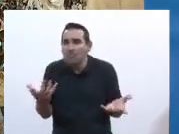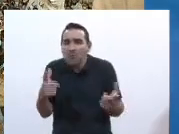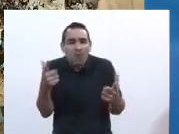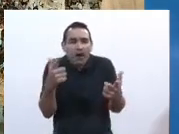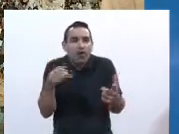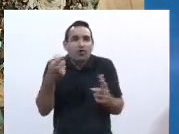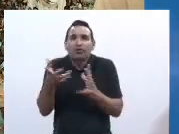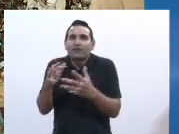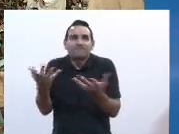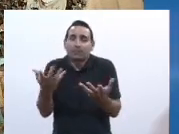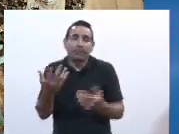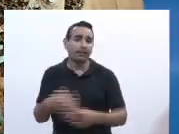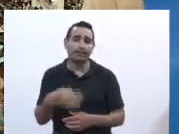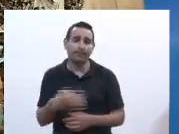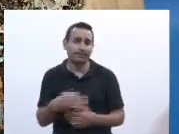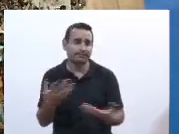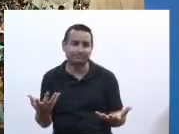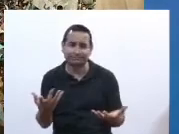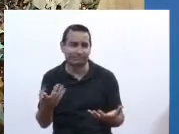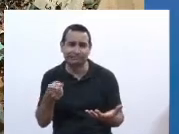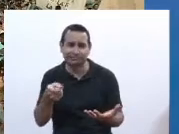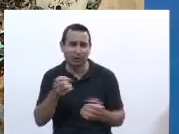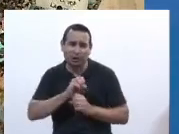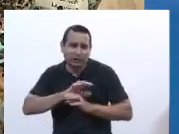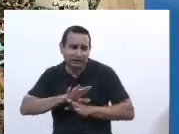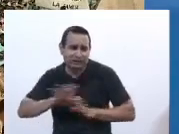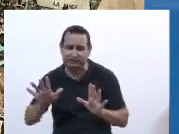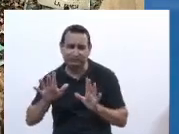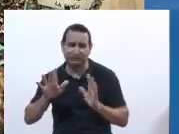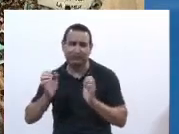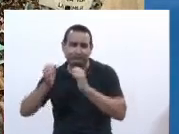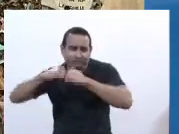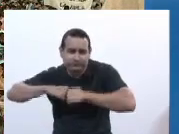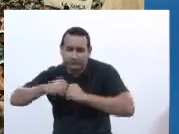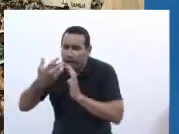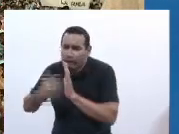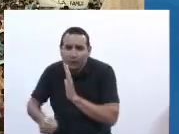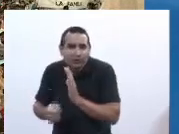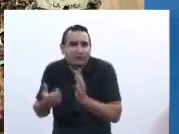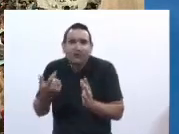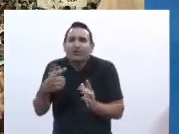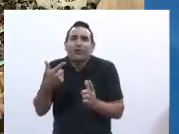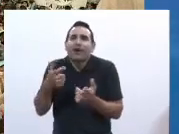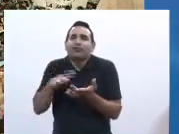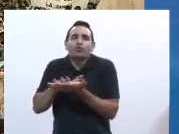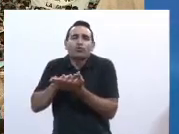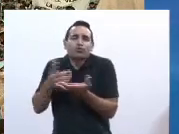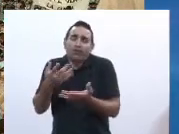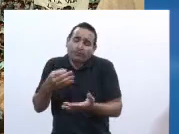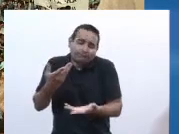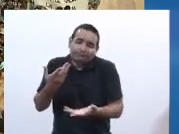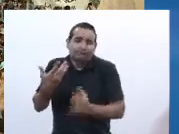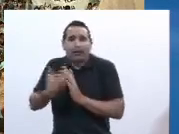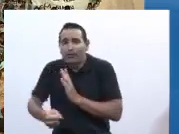otra posibilidad que caer en el más oscuro y horrendo de los mundos, que es la clandestinidad, que es no saber,